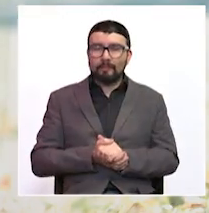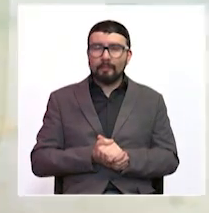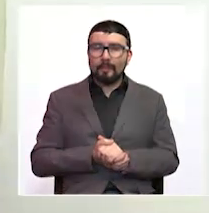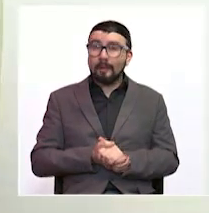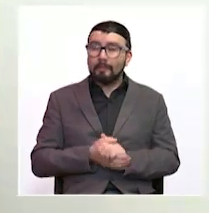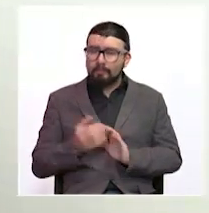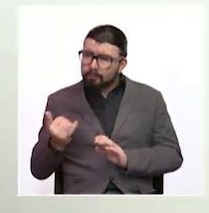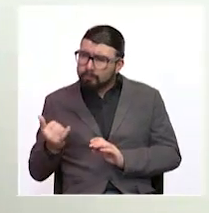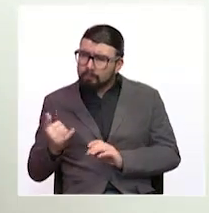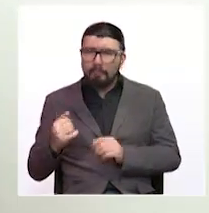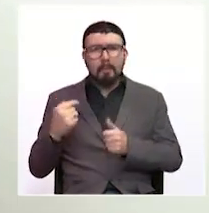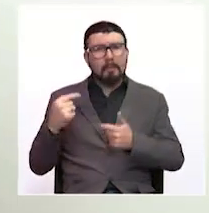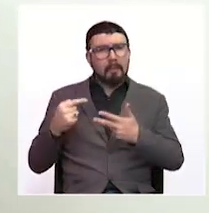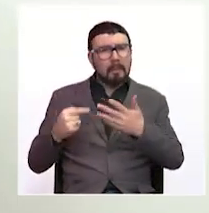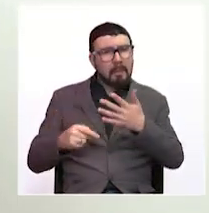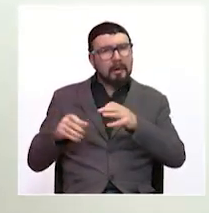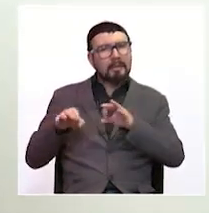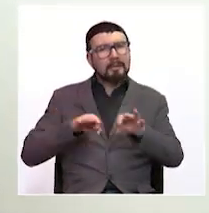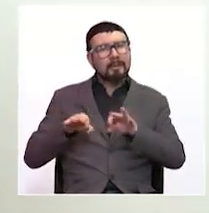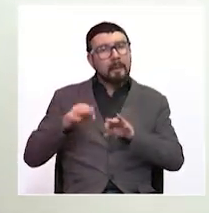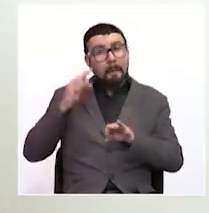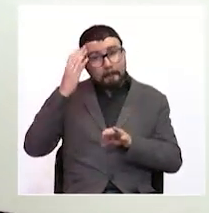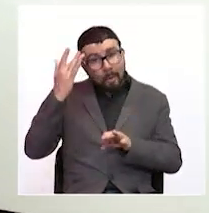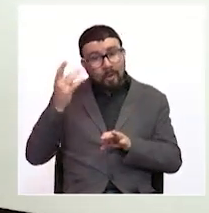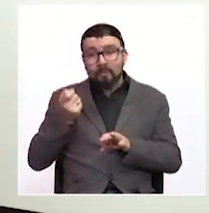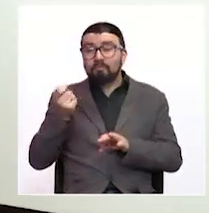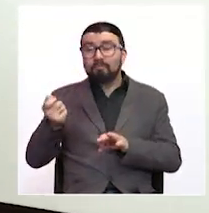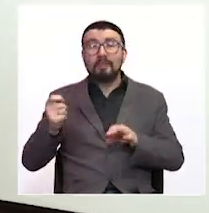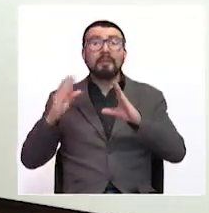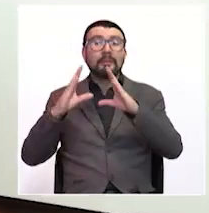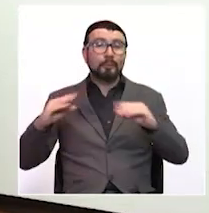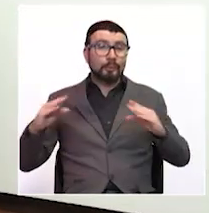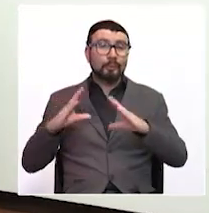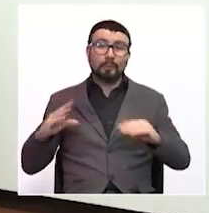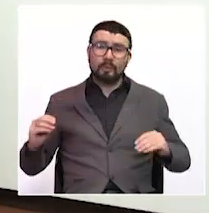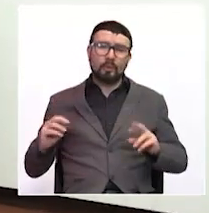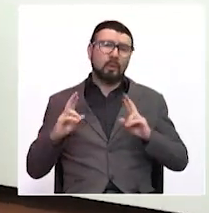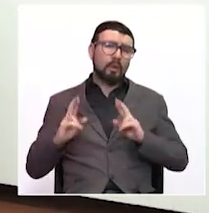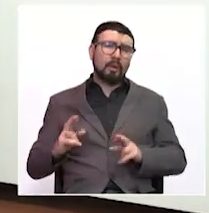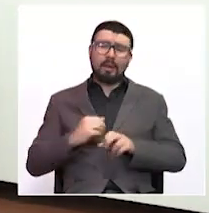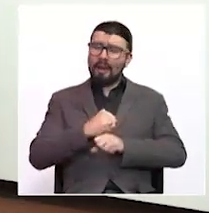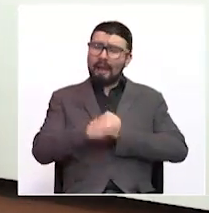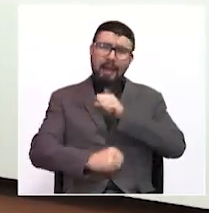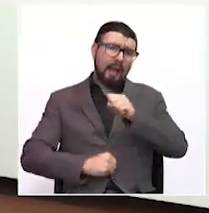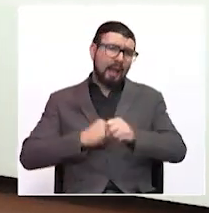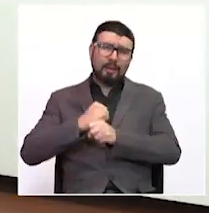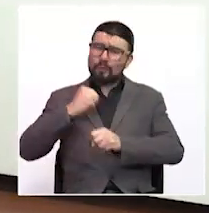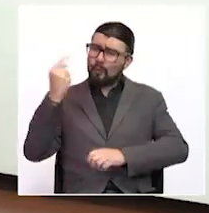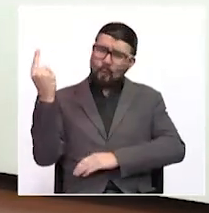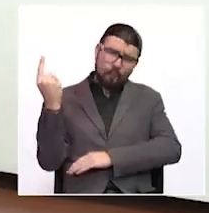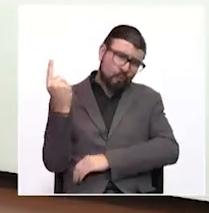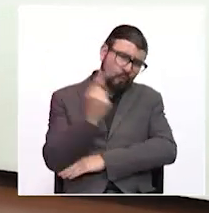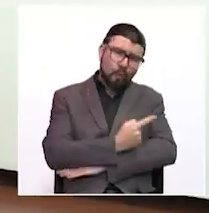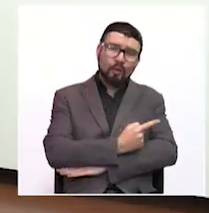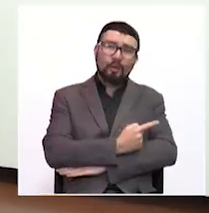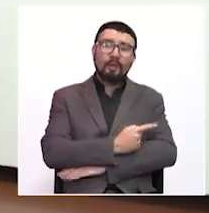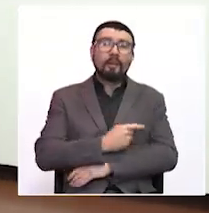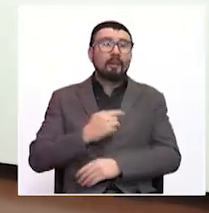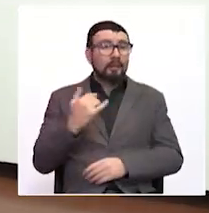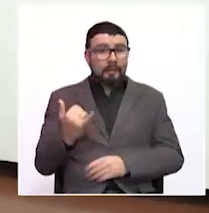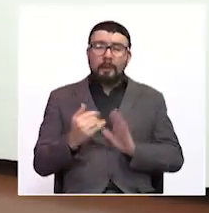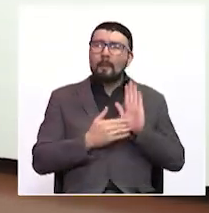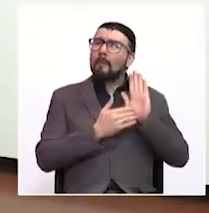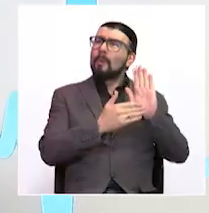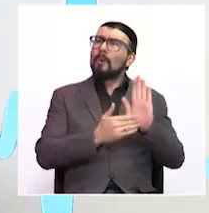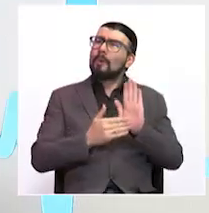porque se nos vino la época de navidad que debería de ser todo el año y todas estas imágenes que nos han mostrado cuando